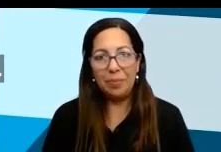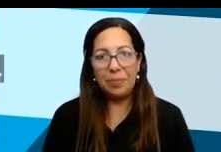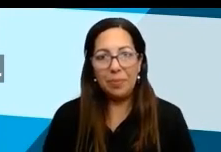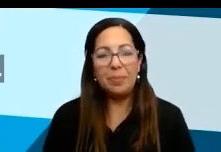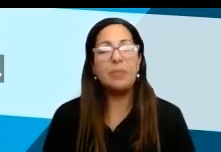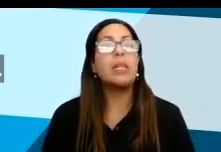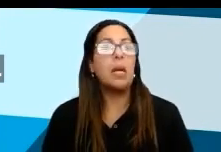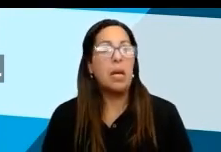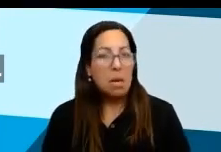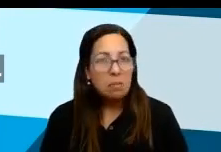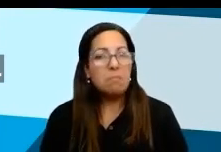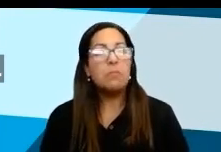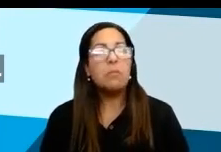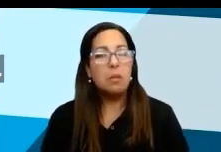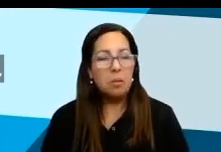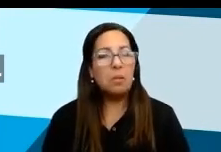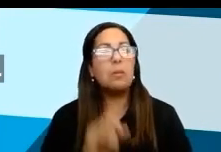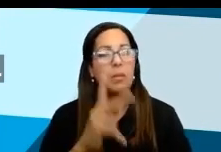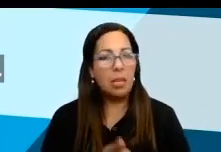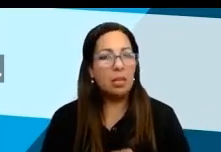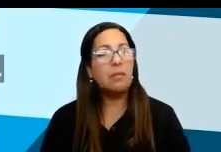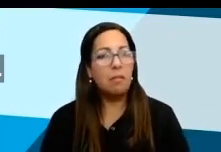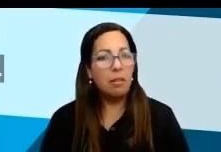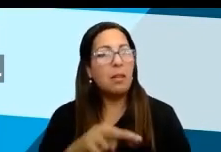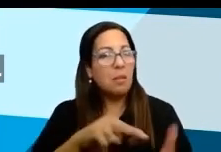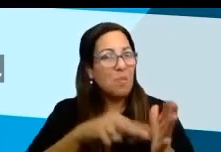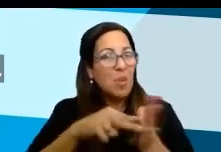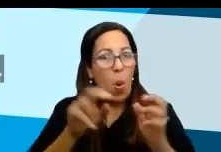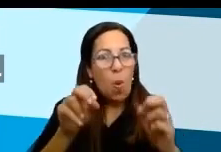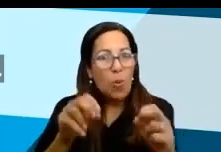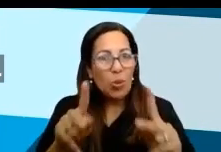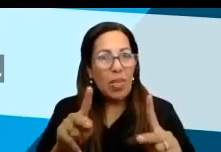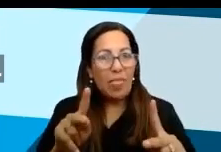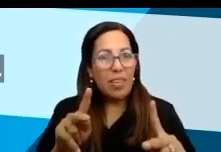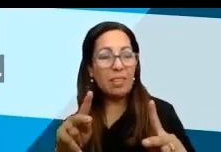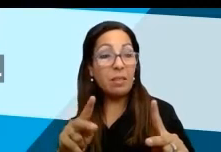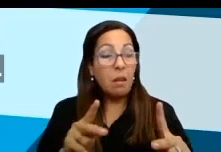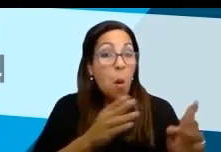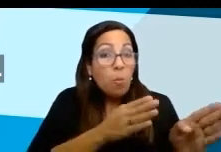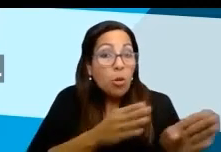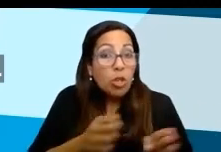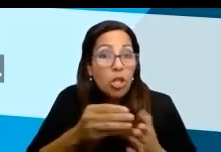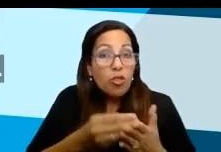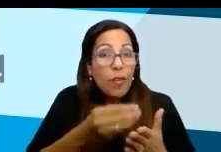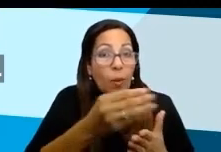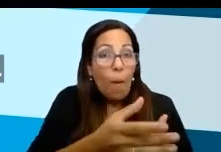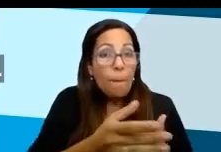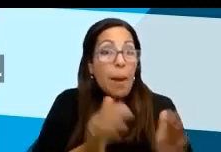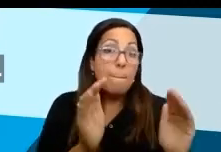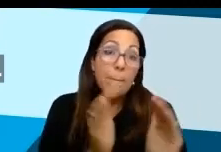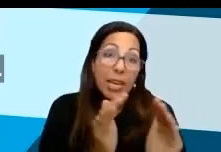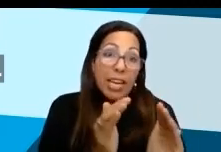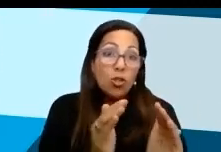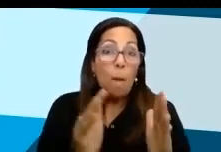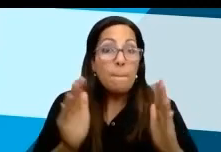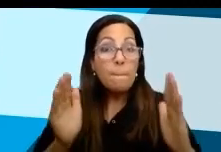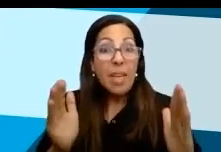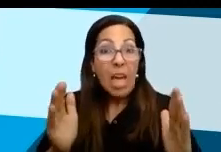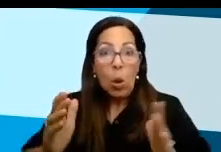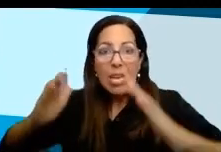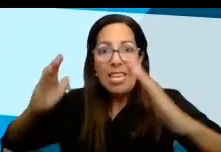que aquí estamos hablando de oportunidades de subasta o de procesos de compra pequeños, medianos y grandes. Aquí